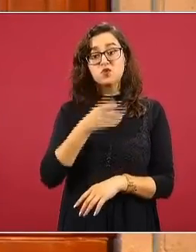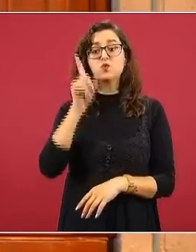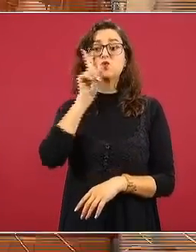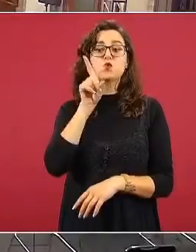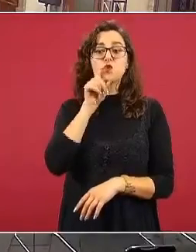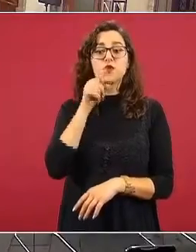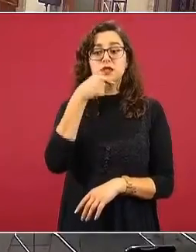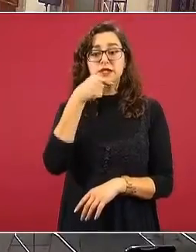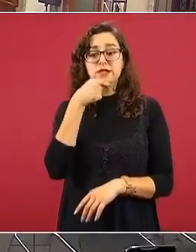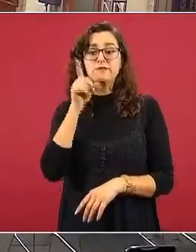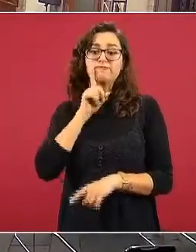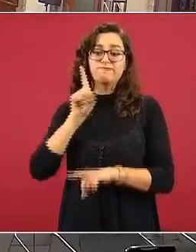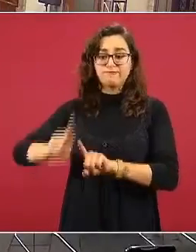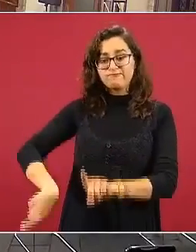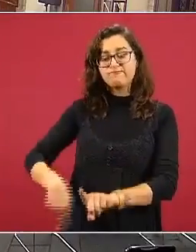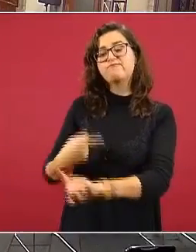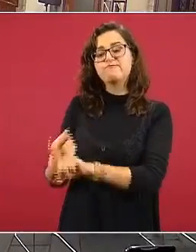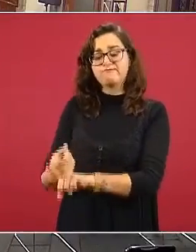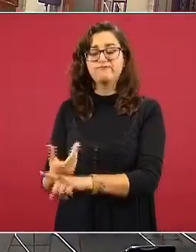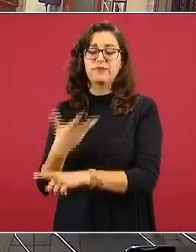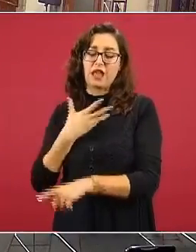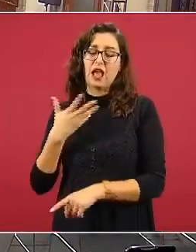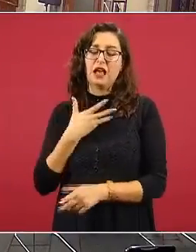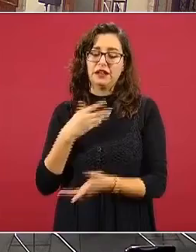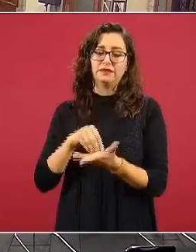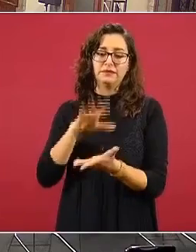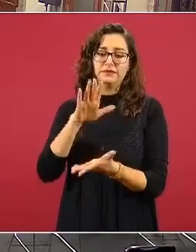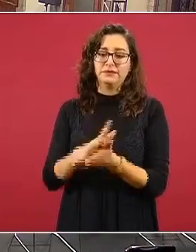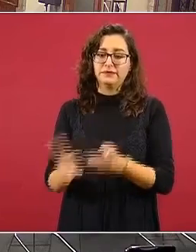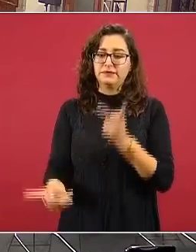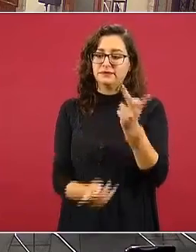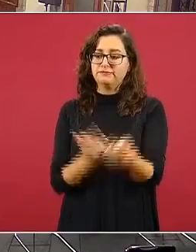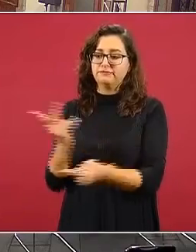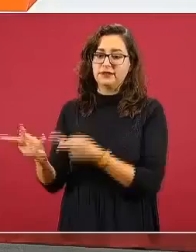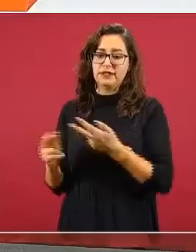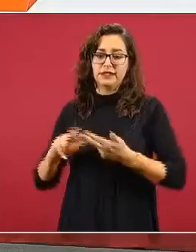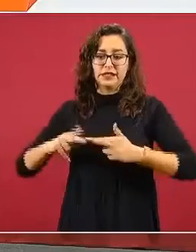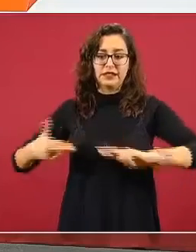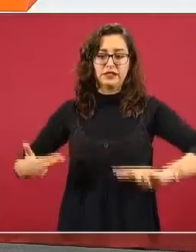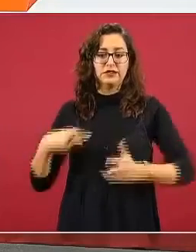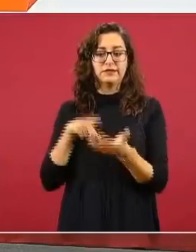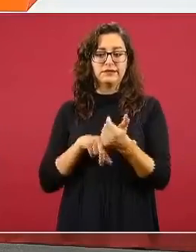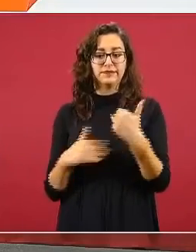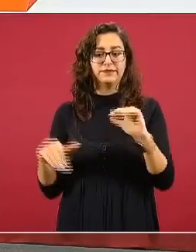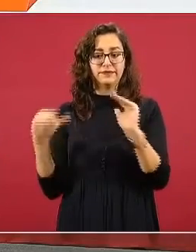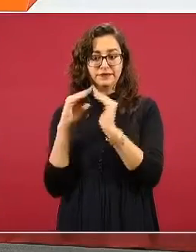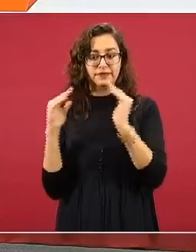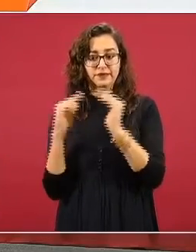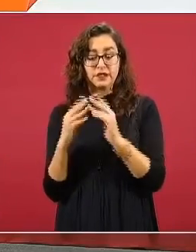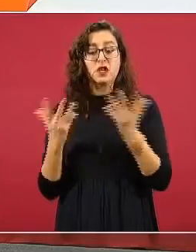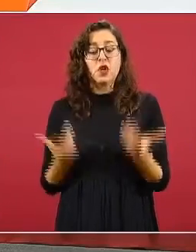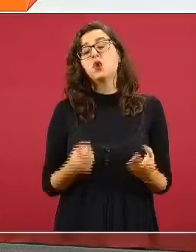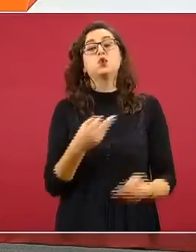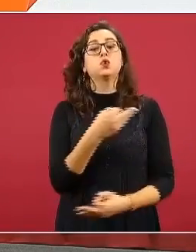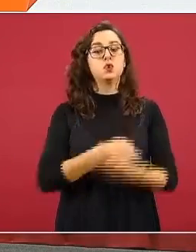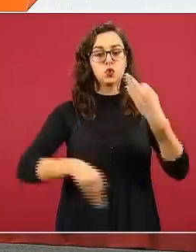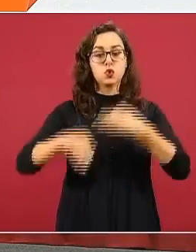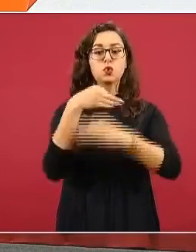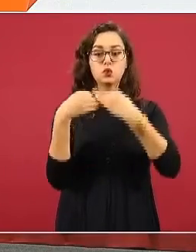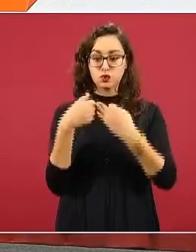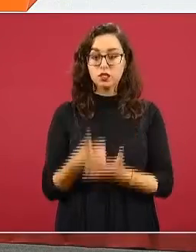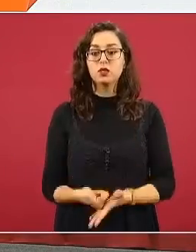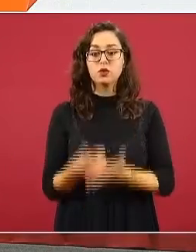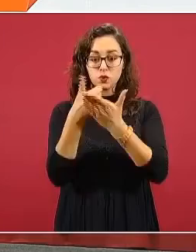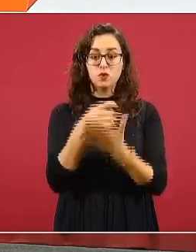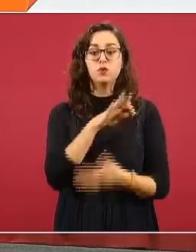Esto está basado en la encuesta nacional sobre la dinámica de las relaciones en los hogares. Entonces, todos podemos contribuir, todos